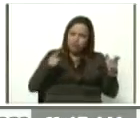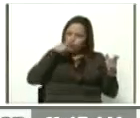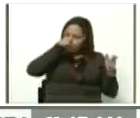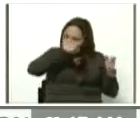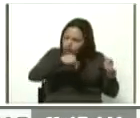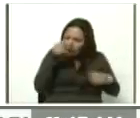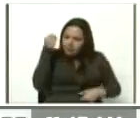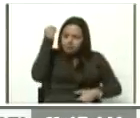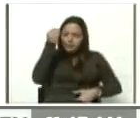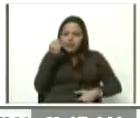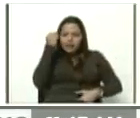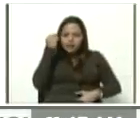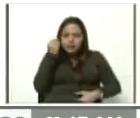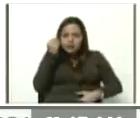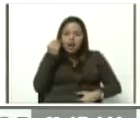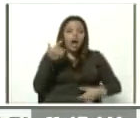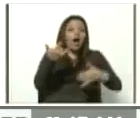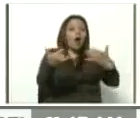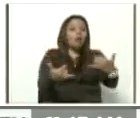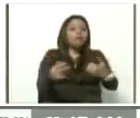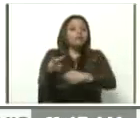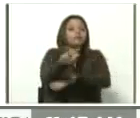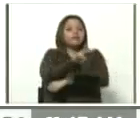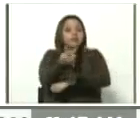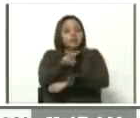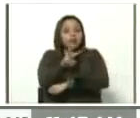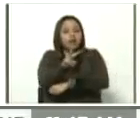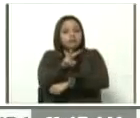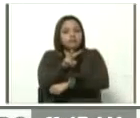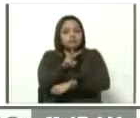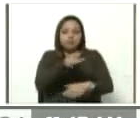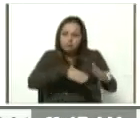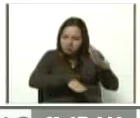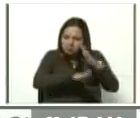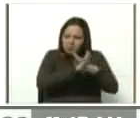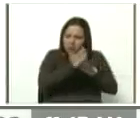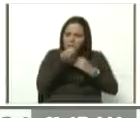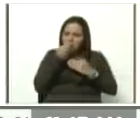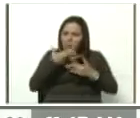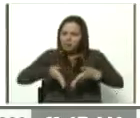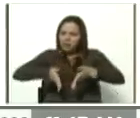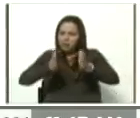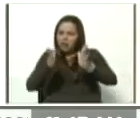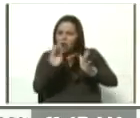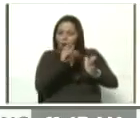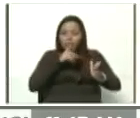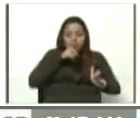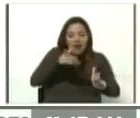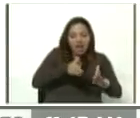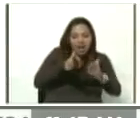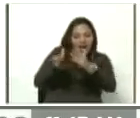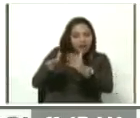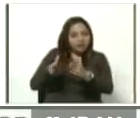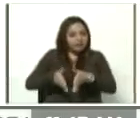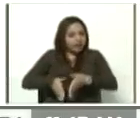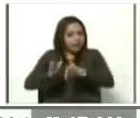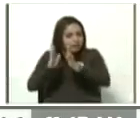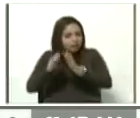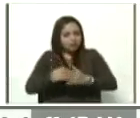¿usted piensa que actualmente Venezuela va por buen camino o va por mal camino? Y fíjense